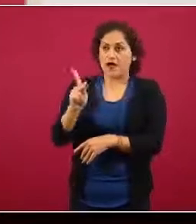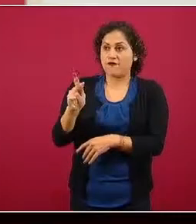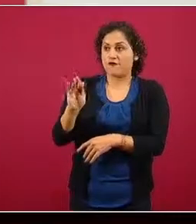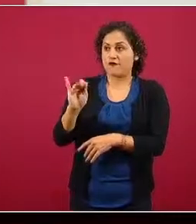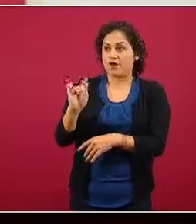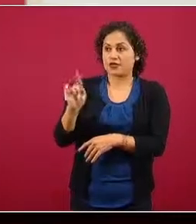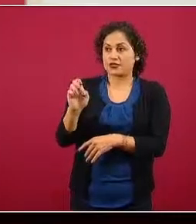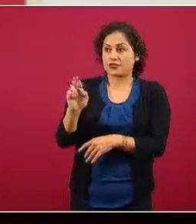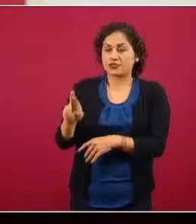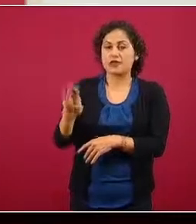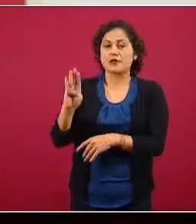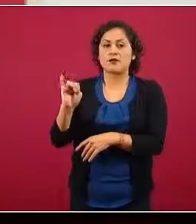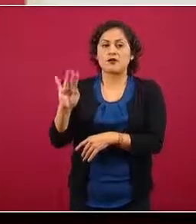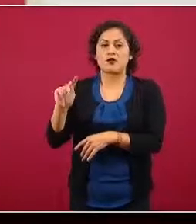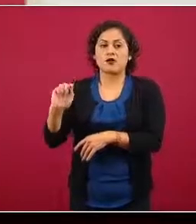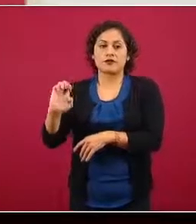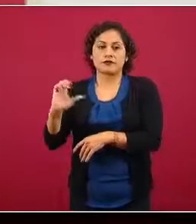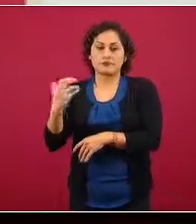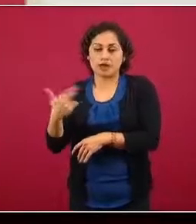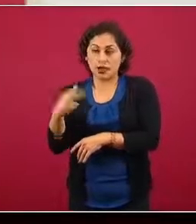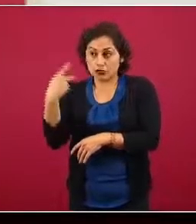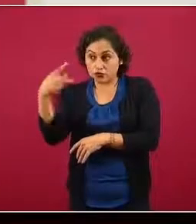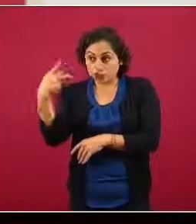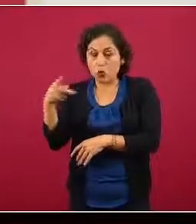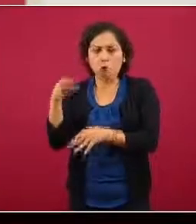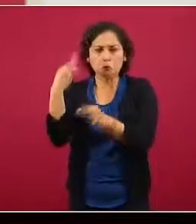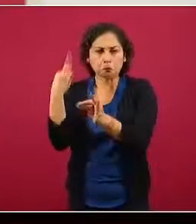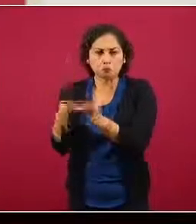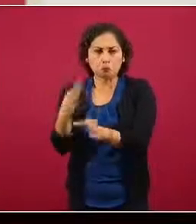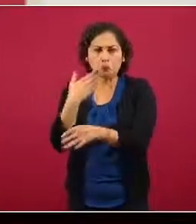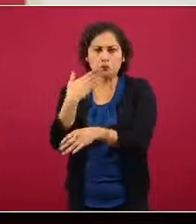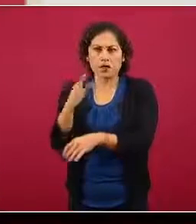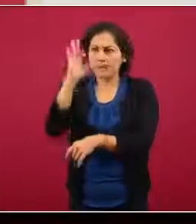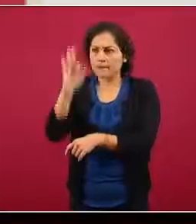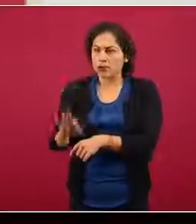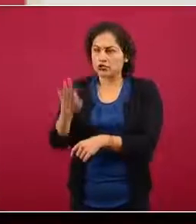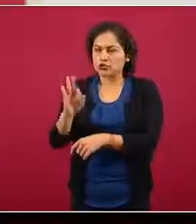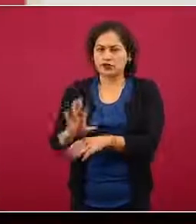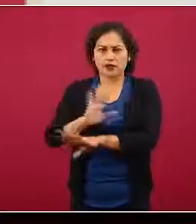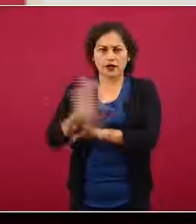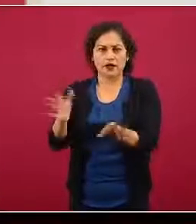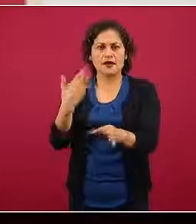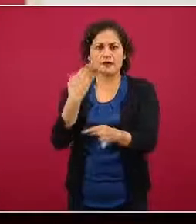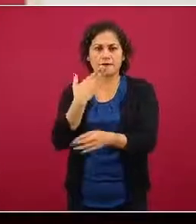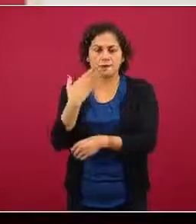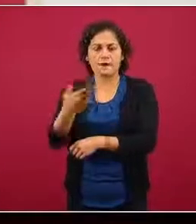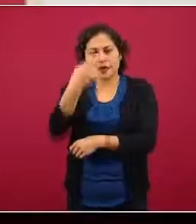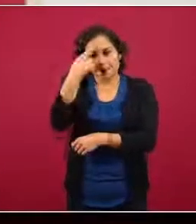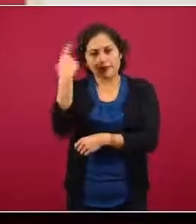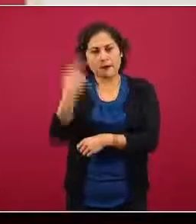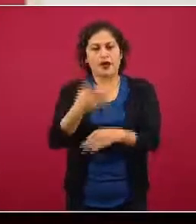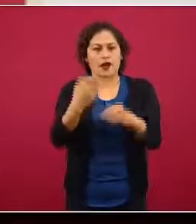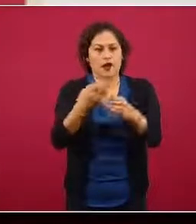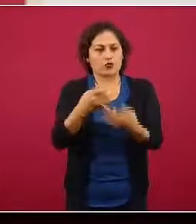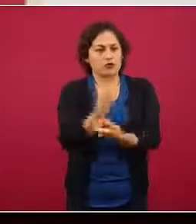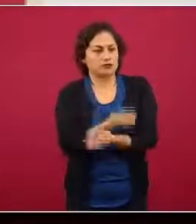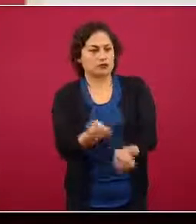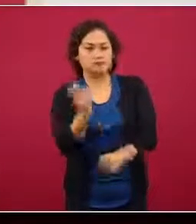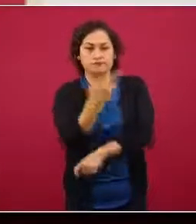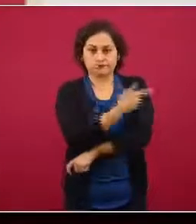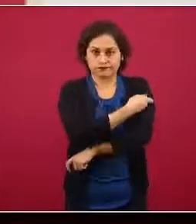Pfizer-BioNTech tiene un perfil de seguridad adecuado para poderse aplicar, sobre todo ahora en situación de